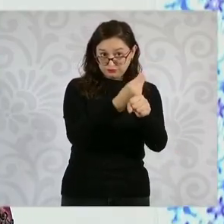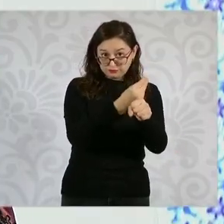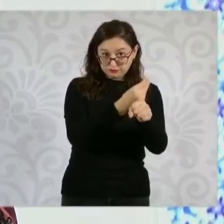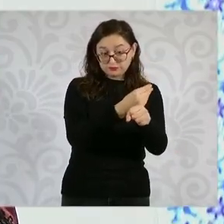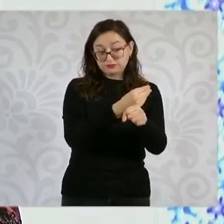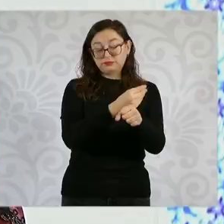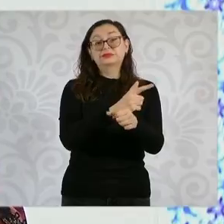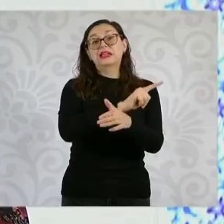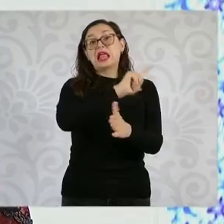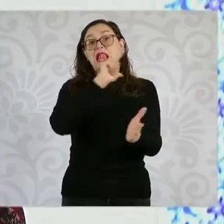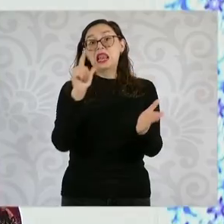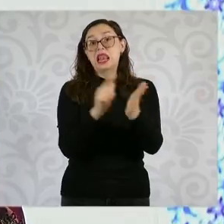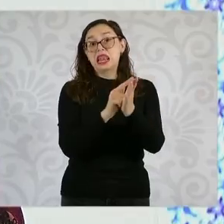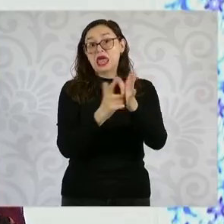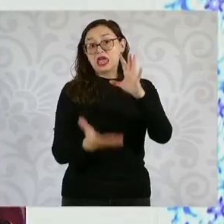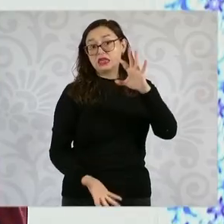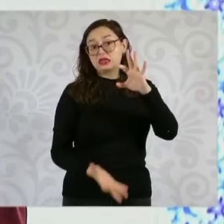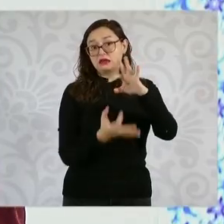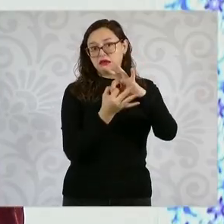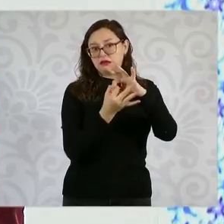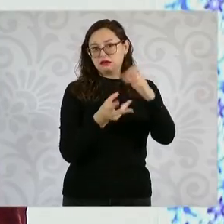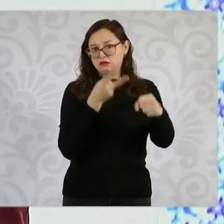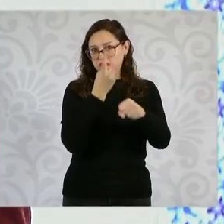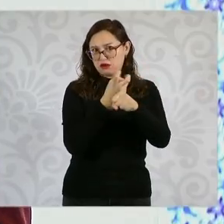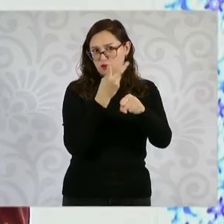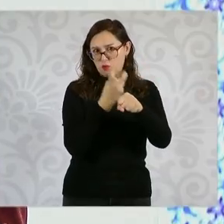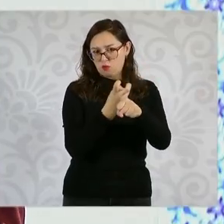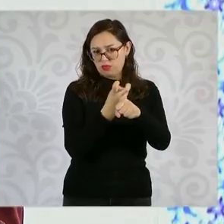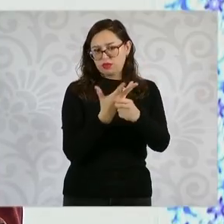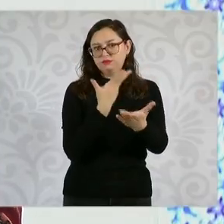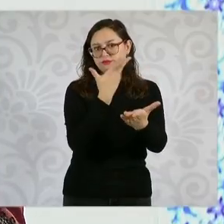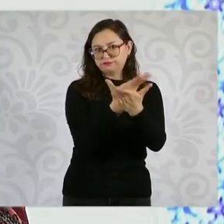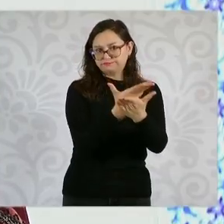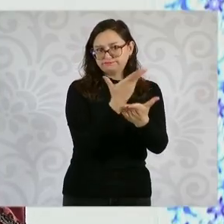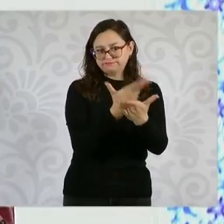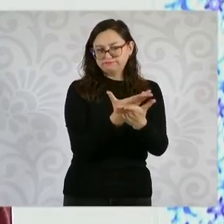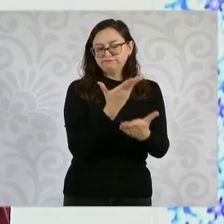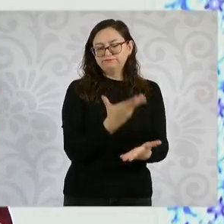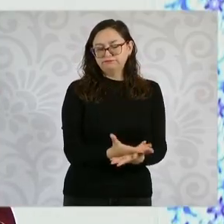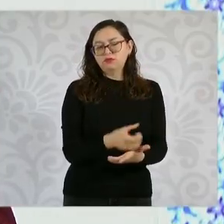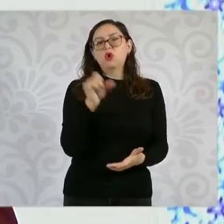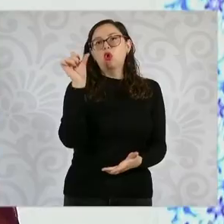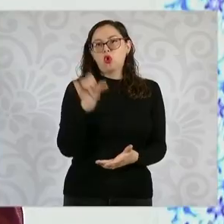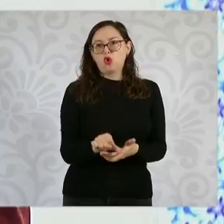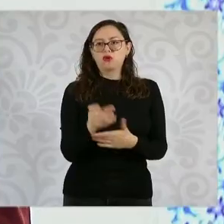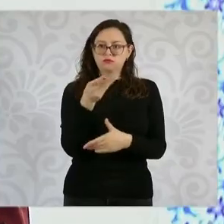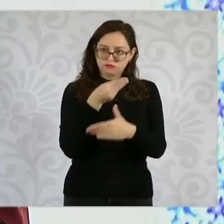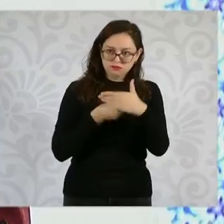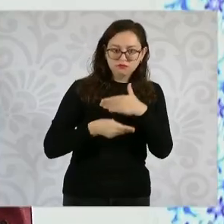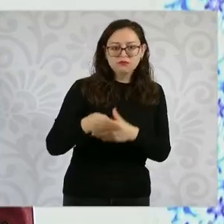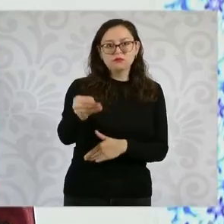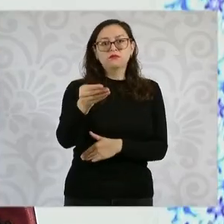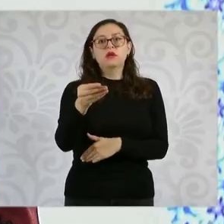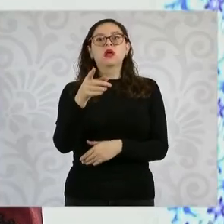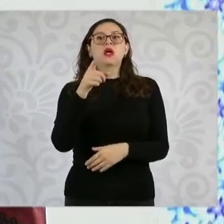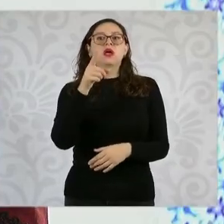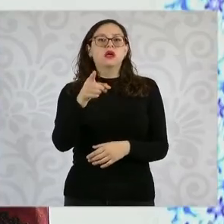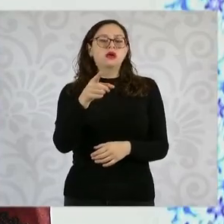enviando el día de hoy al Senado de la República como Cámara de